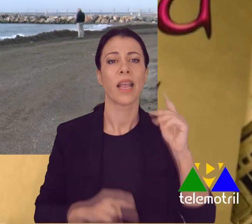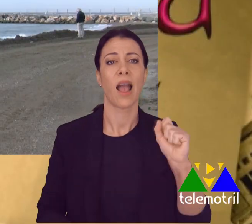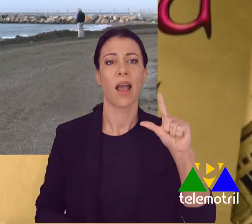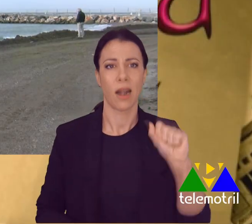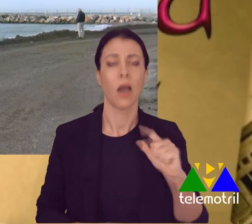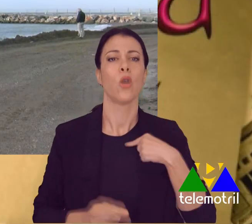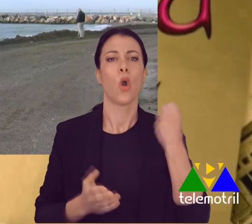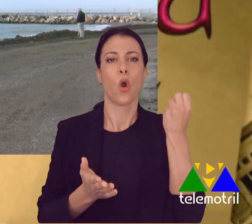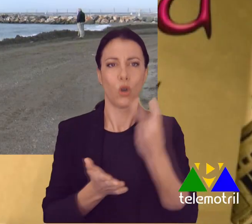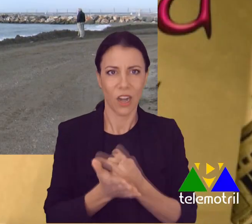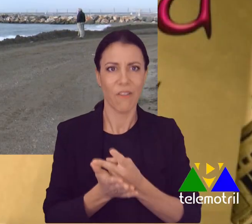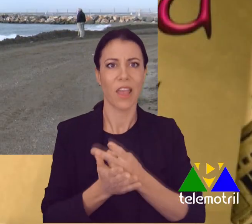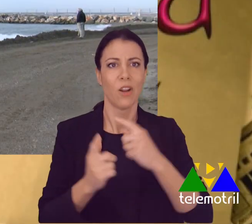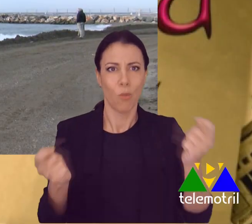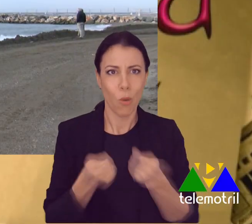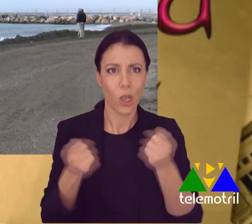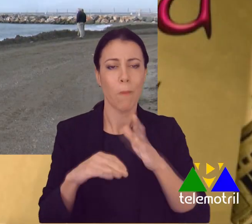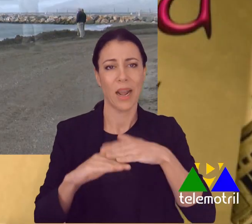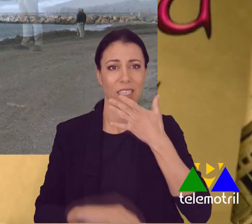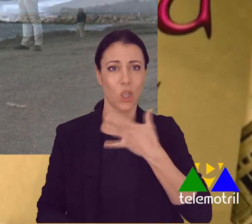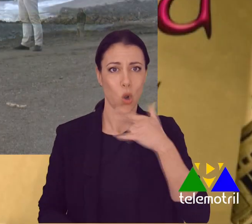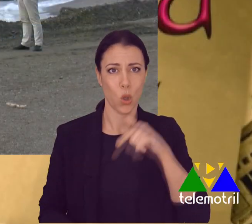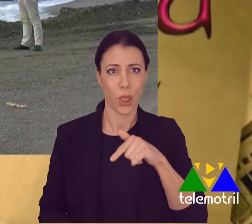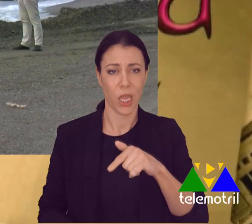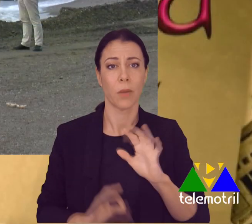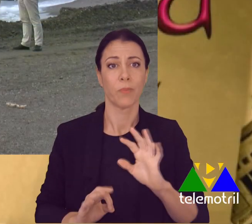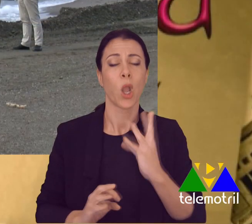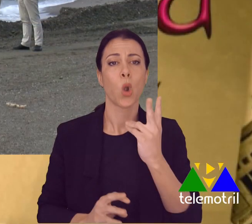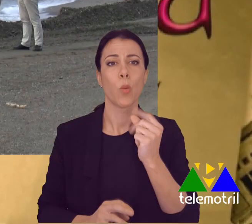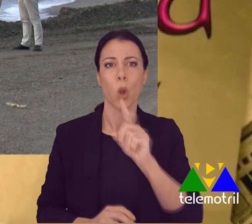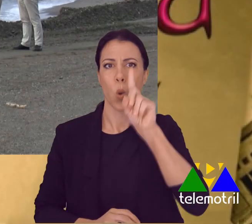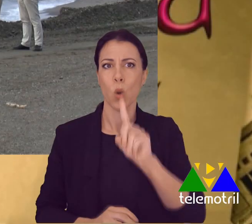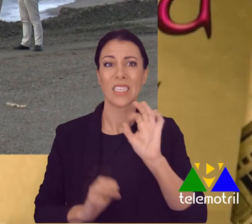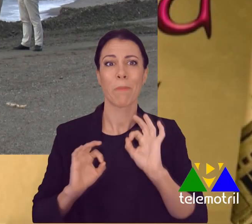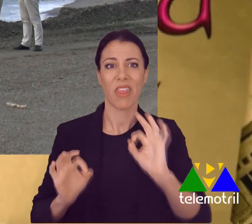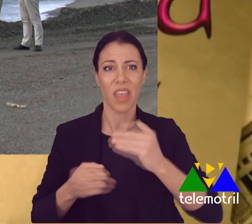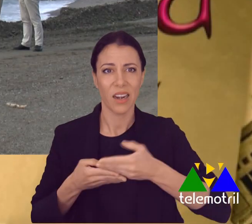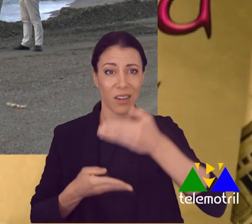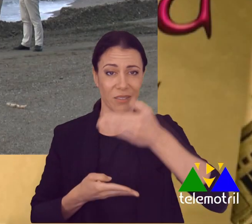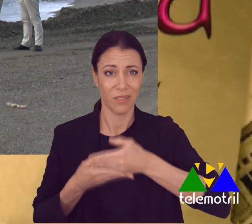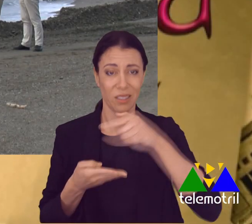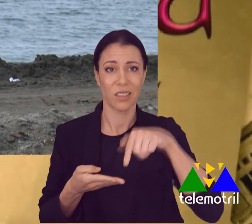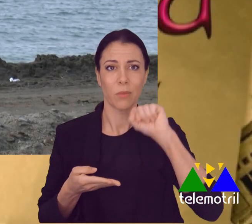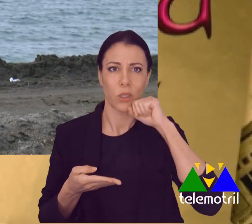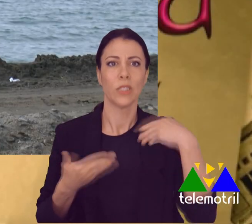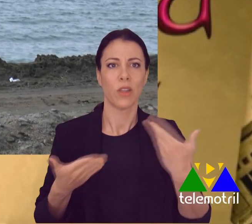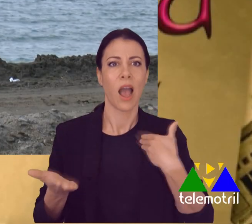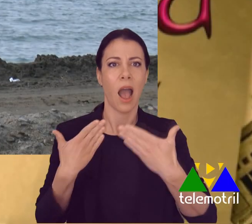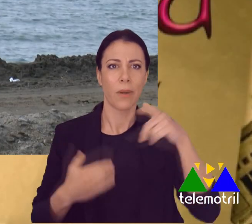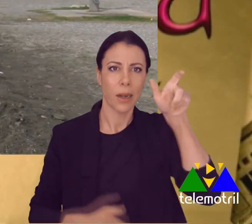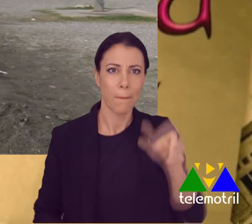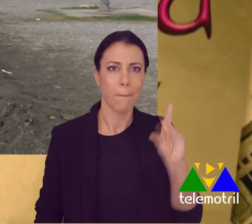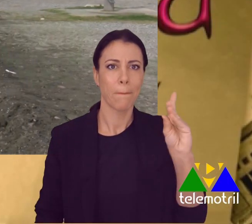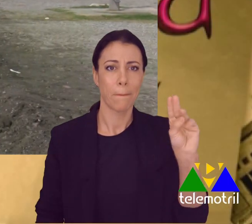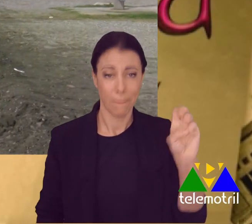a publicar para que se conociera, ¿no? Dediqué un número a antiguos cronistas motrileños y hablé de Pedro Tros